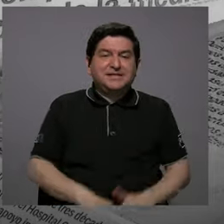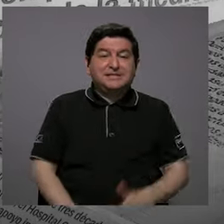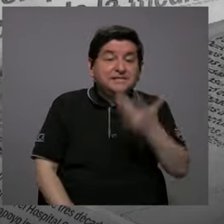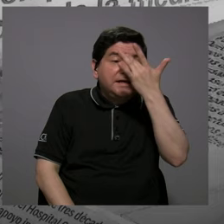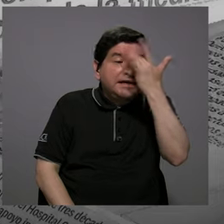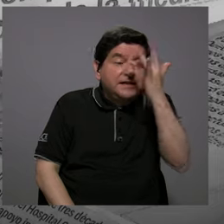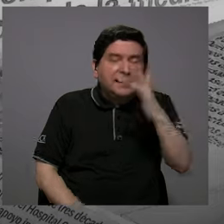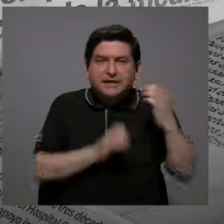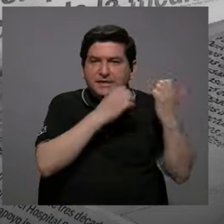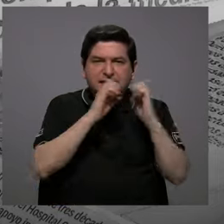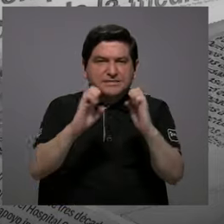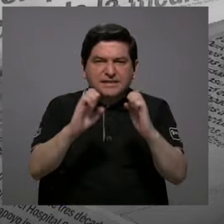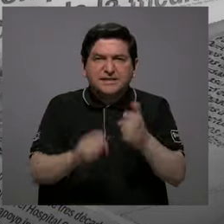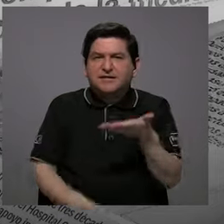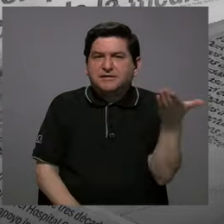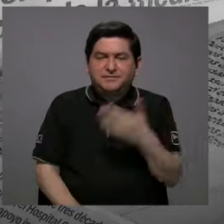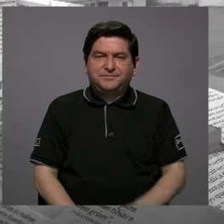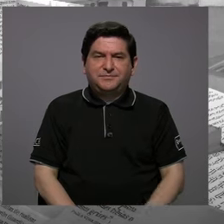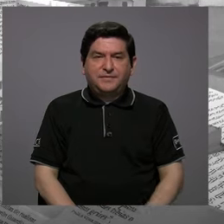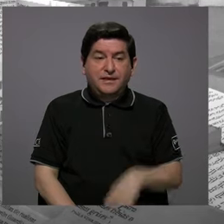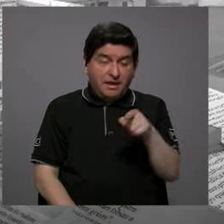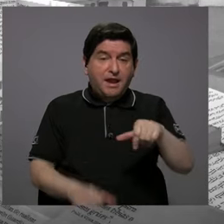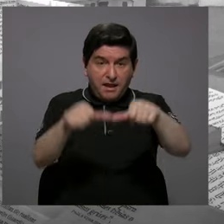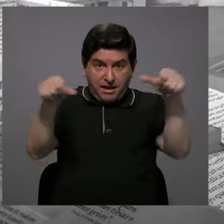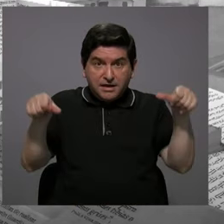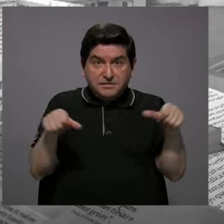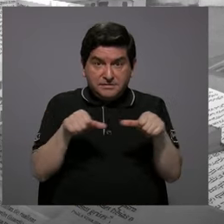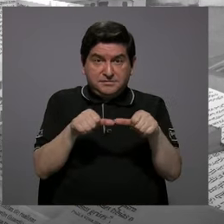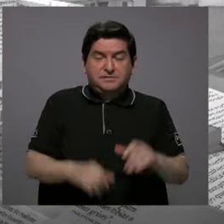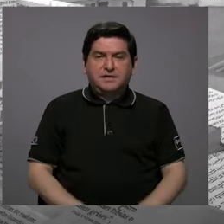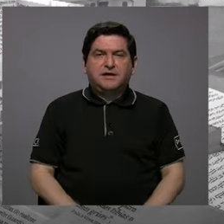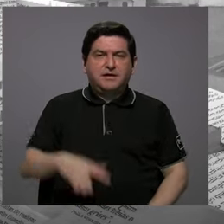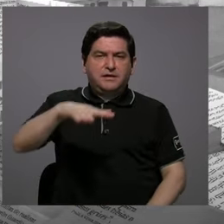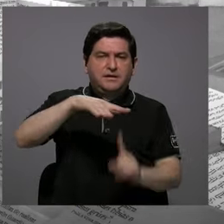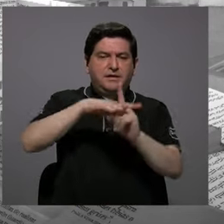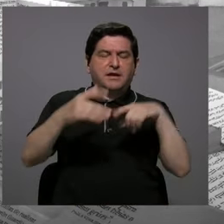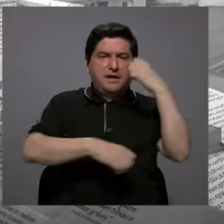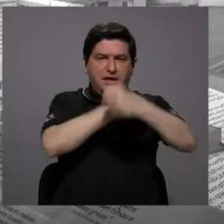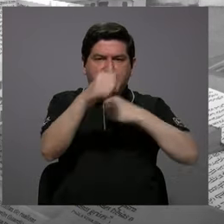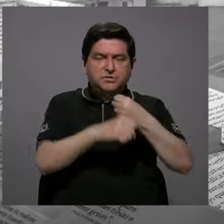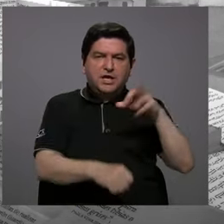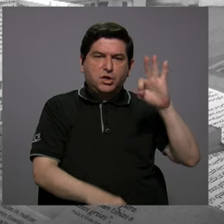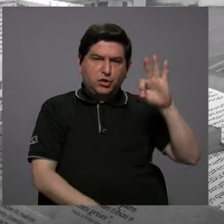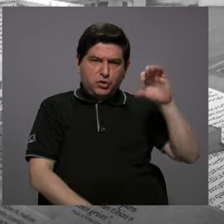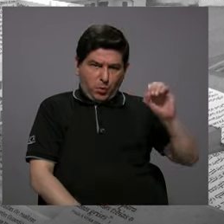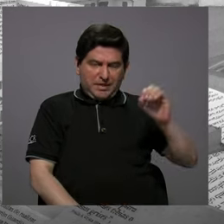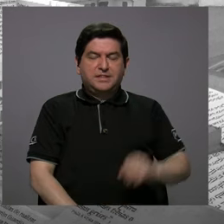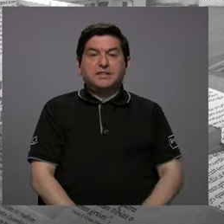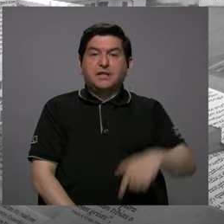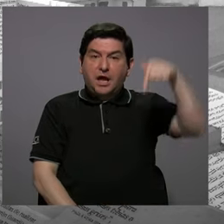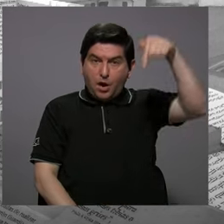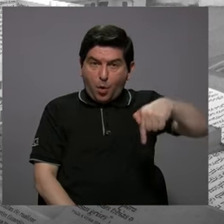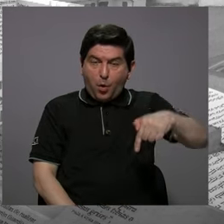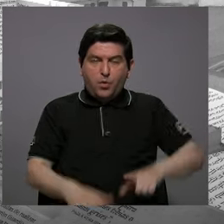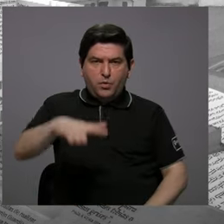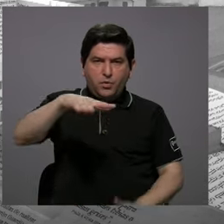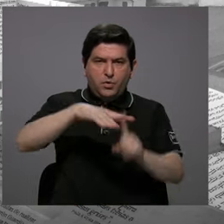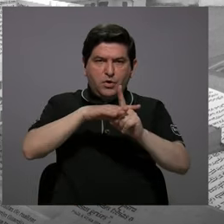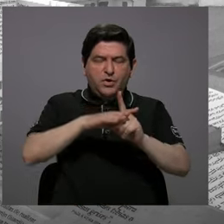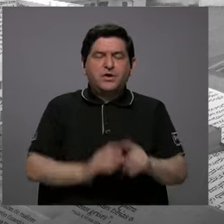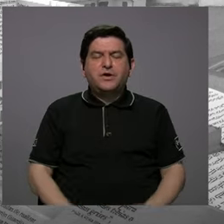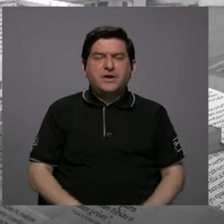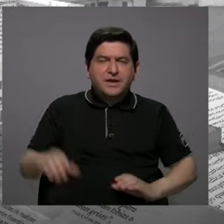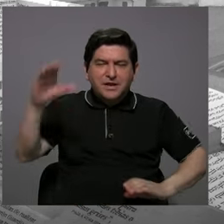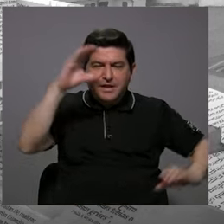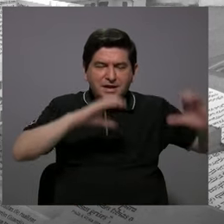inteligencia estratégica bueno estas disciplinas son disciplinas que surgen en los años 90 que hoy con la aparición de la ciencia